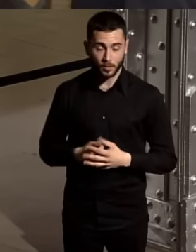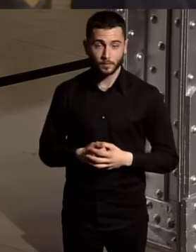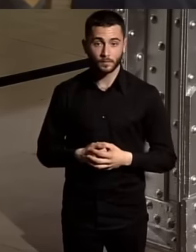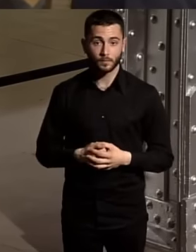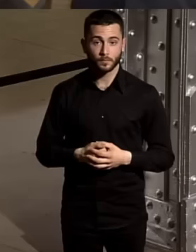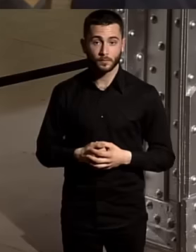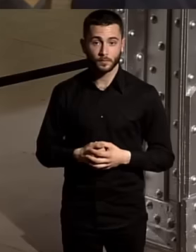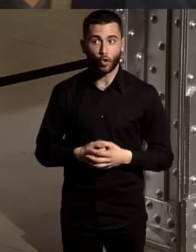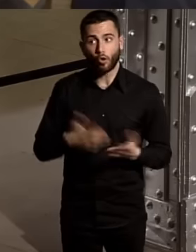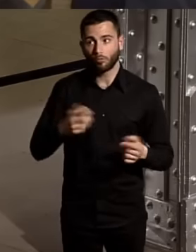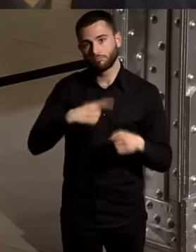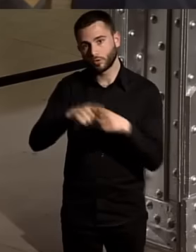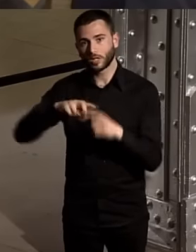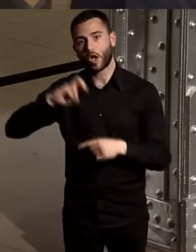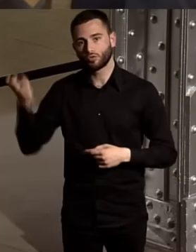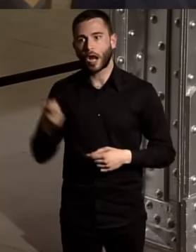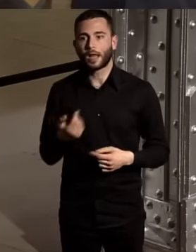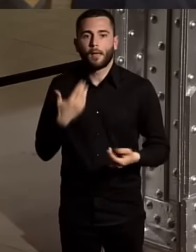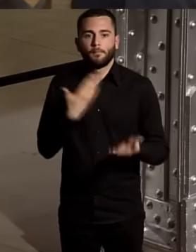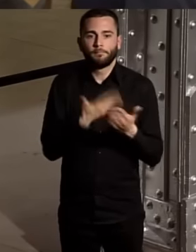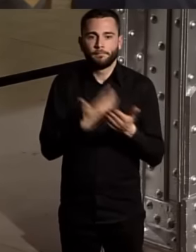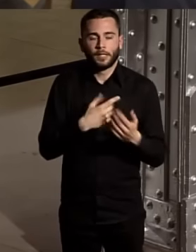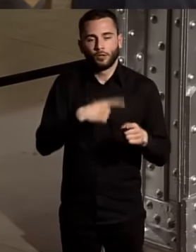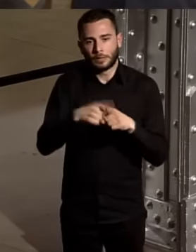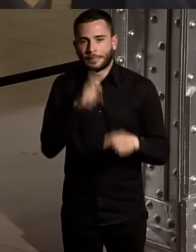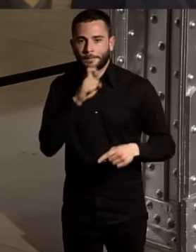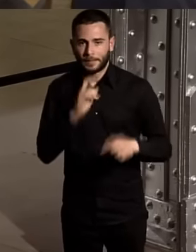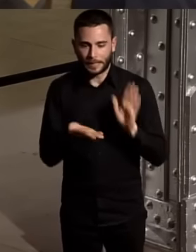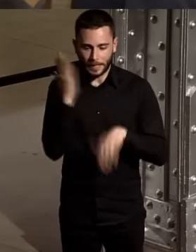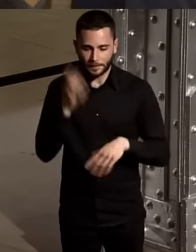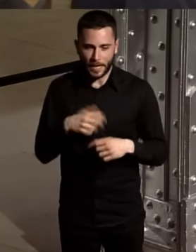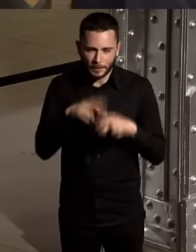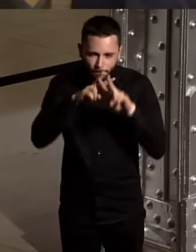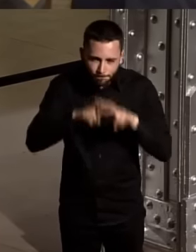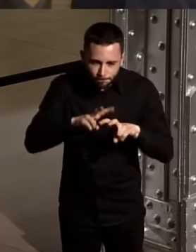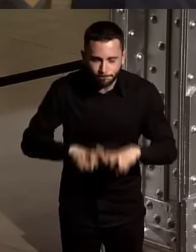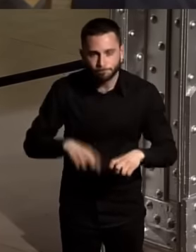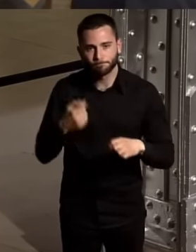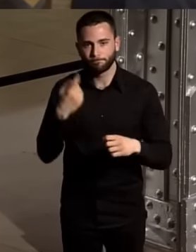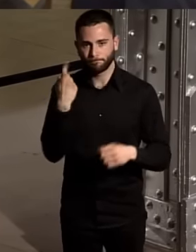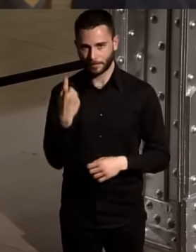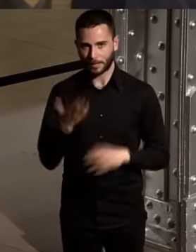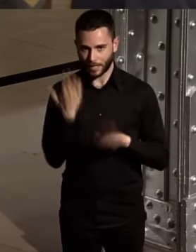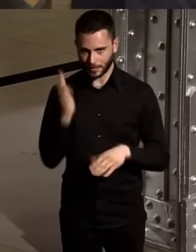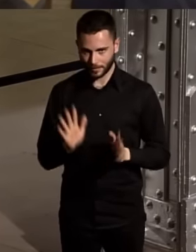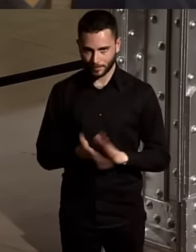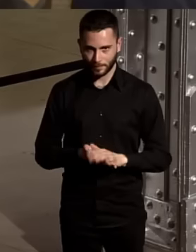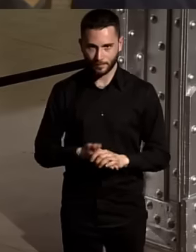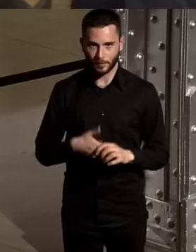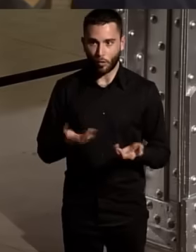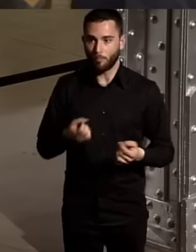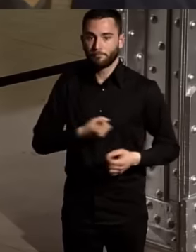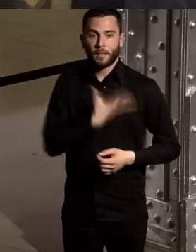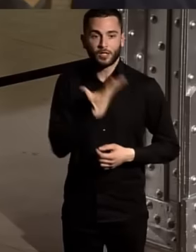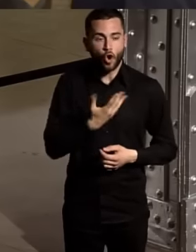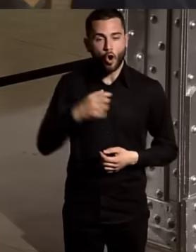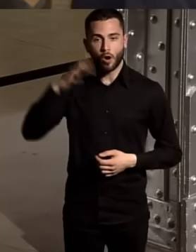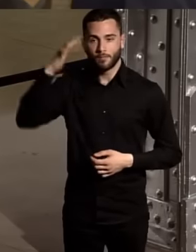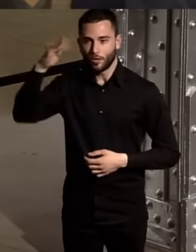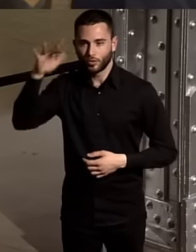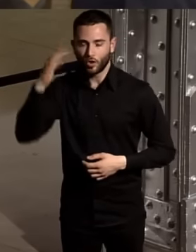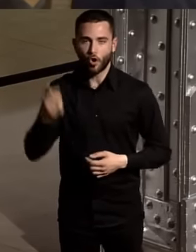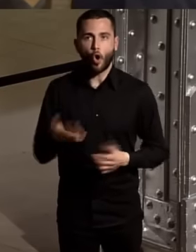exigen pues más rigor eh que los que bueno que los que vosotros analizá A veces Con mucha pasión con mucha ilusión pero de una forma pues como